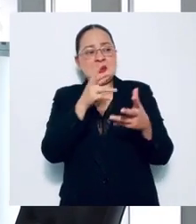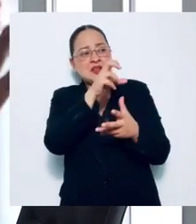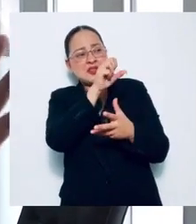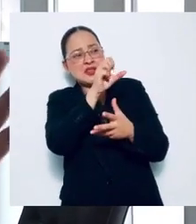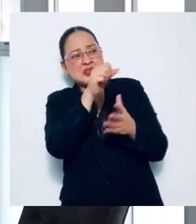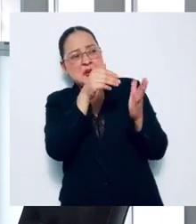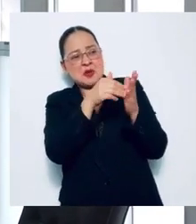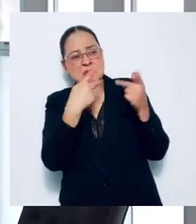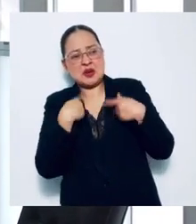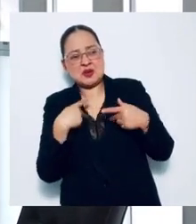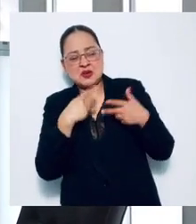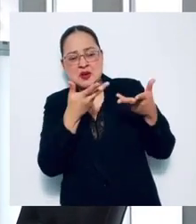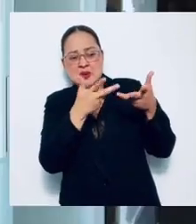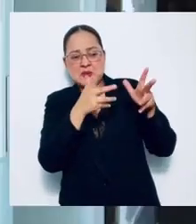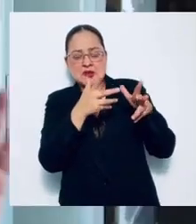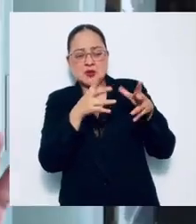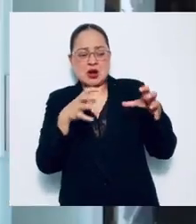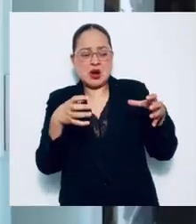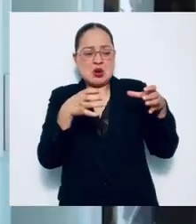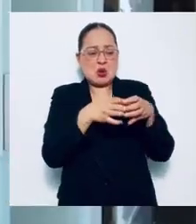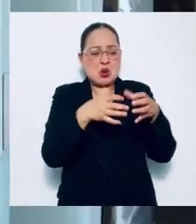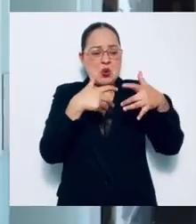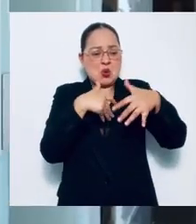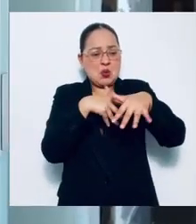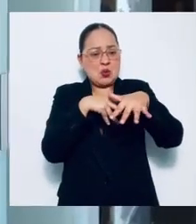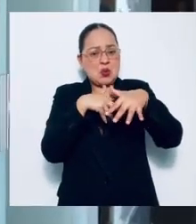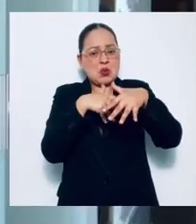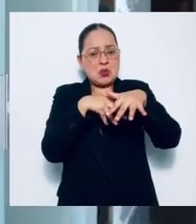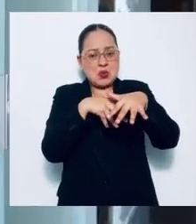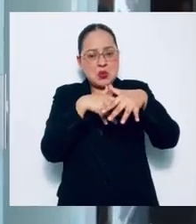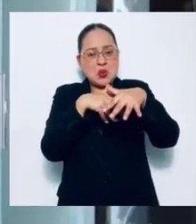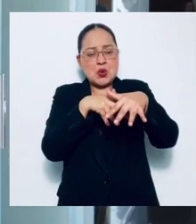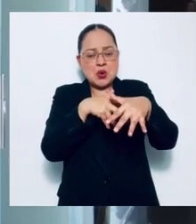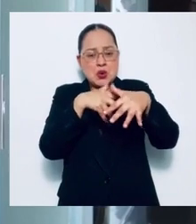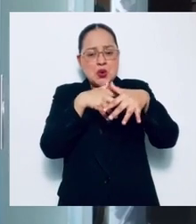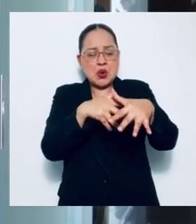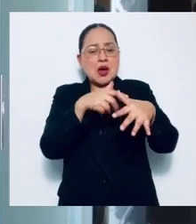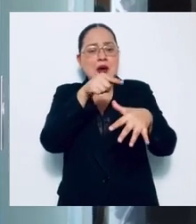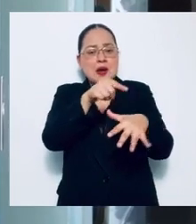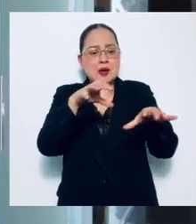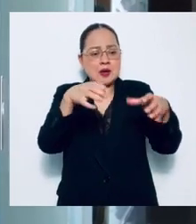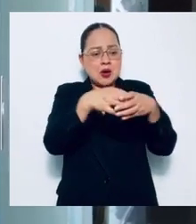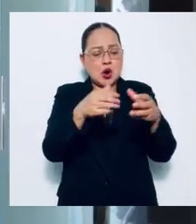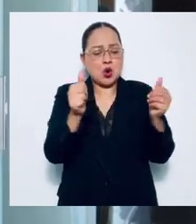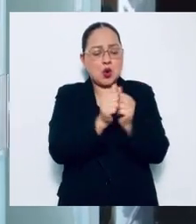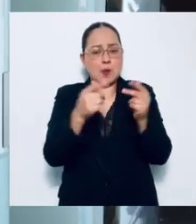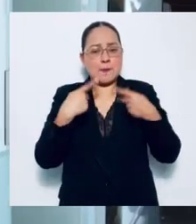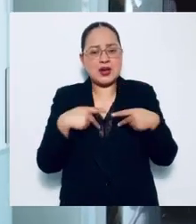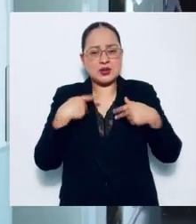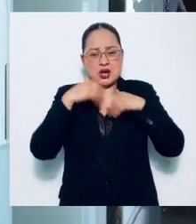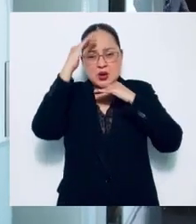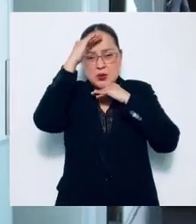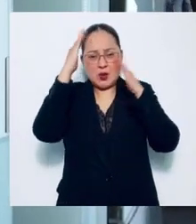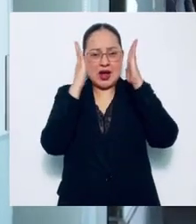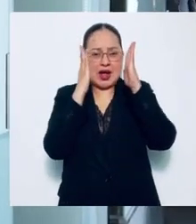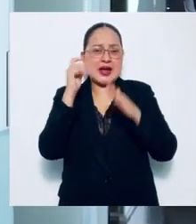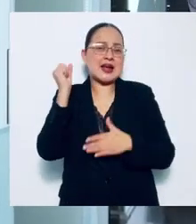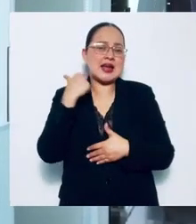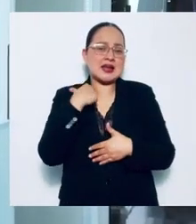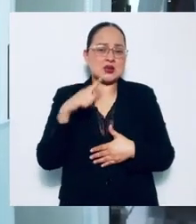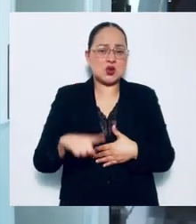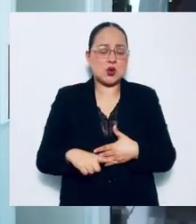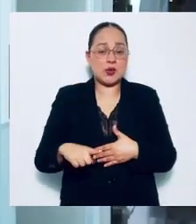60,000 más menos personas reunidas con estos conservadores y el